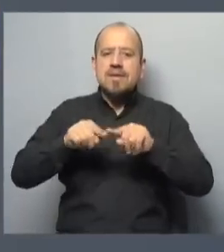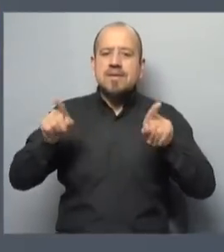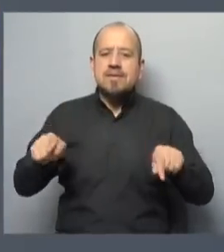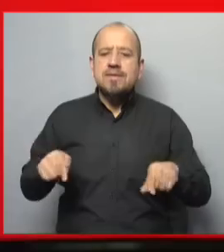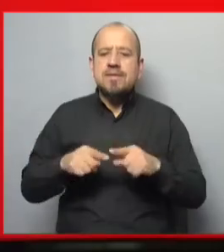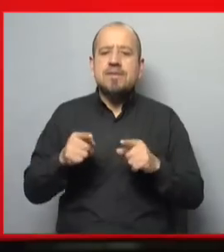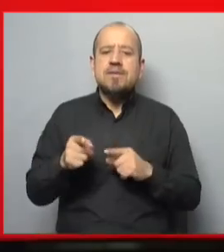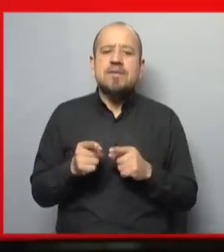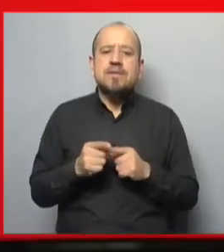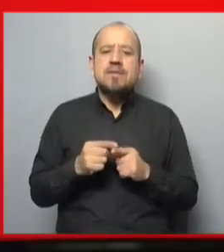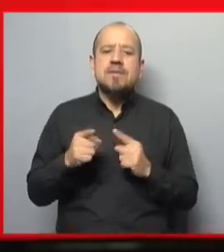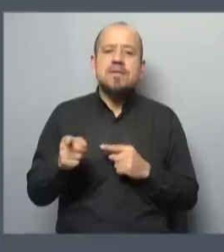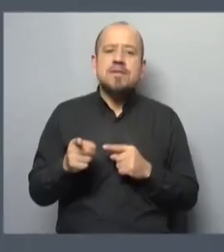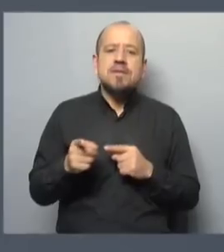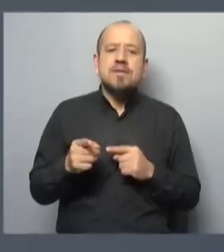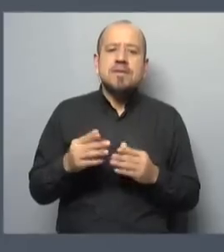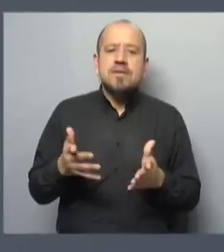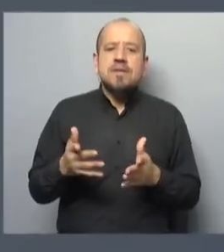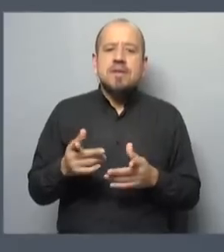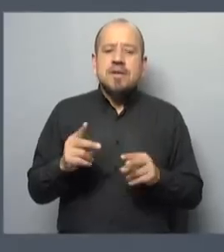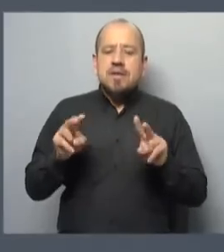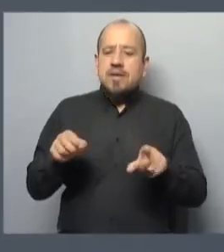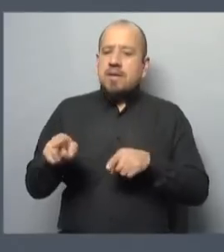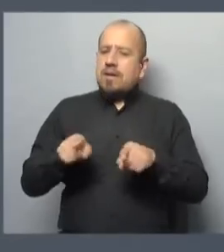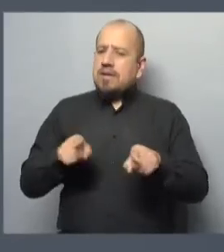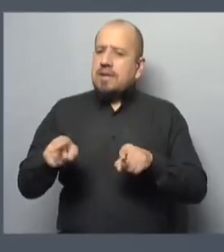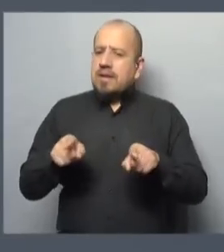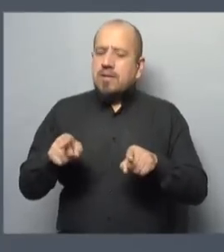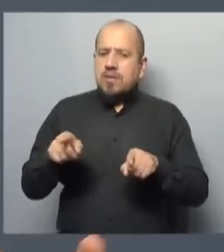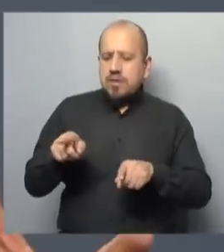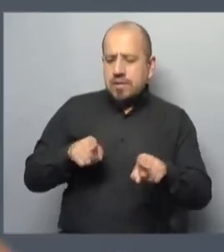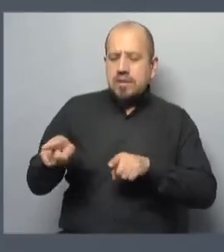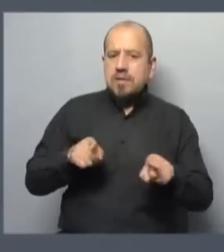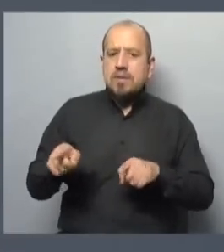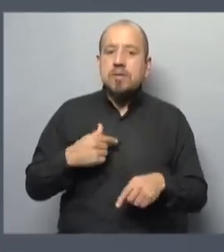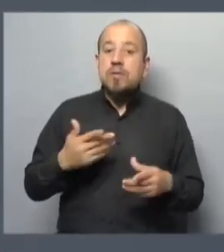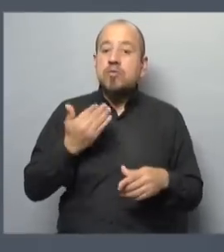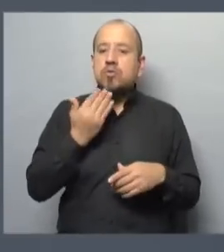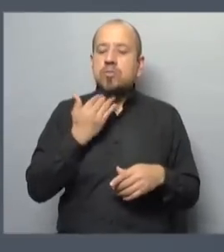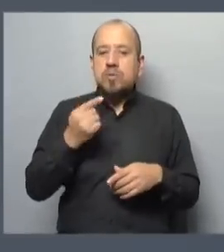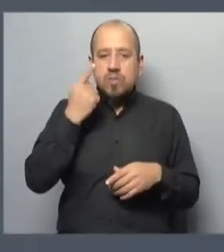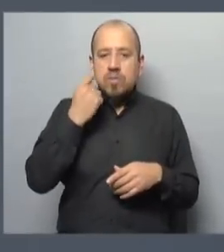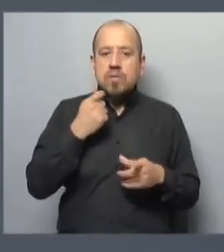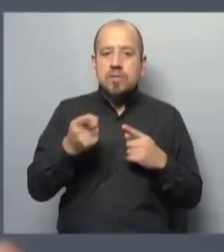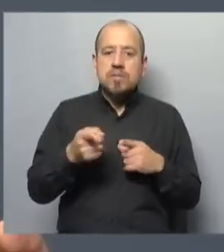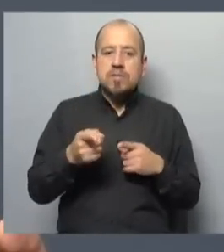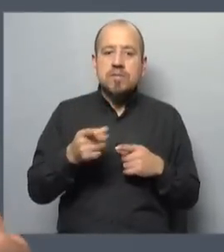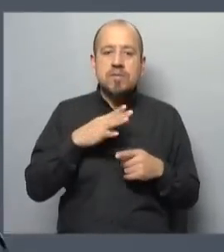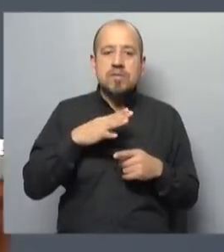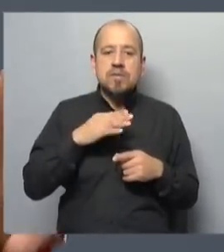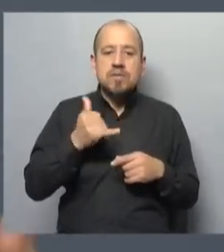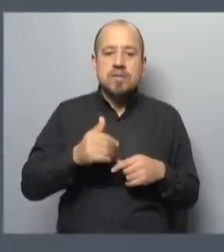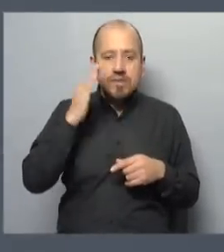y yo creo que obedecía a cuestiones tácticas que yo en ese momento no las supe explotar y él siempre me decía que tenía condiciones